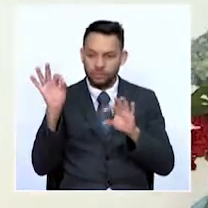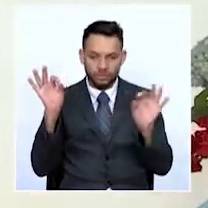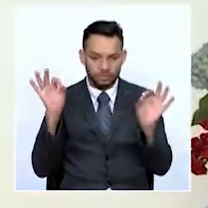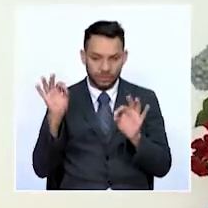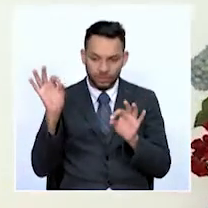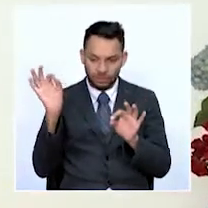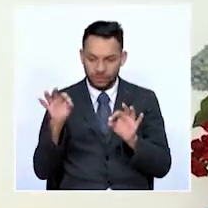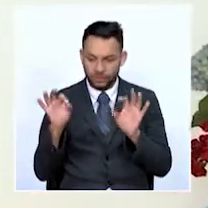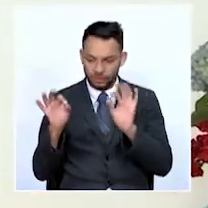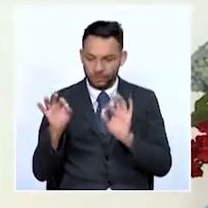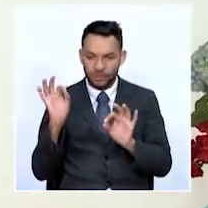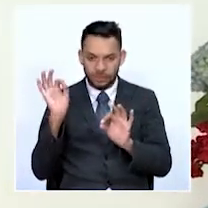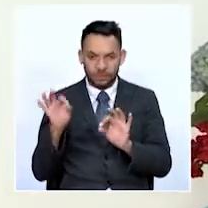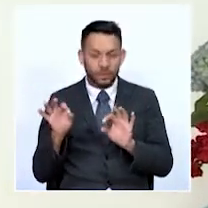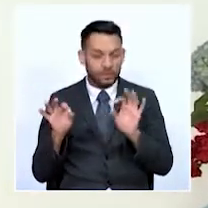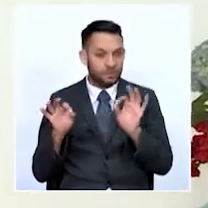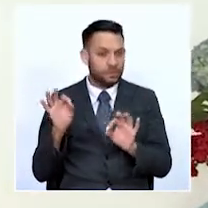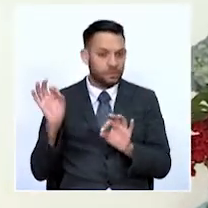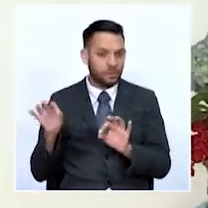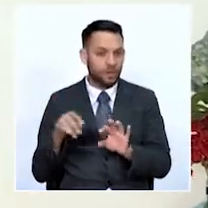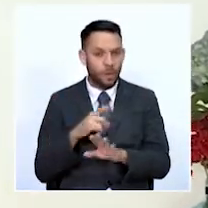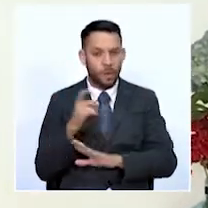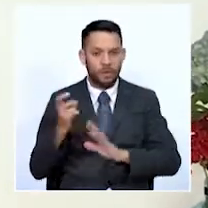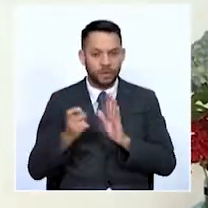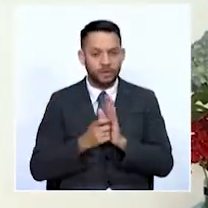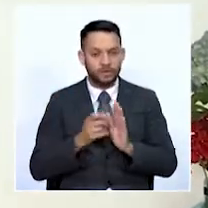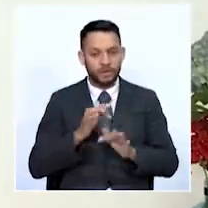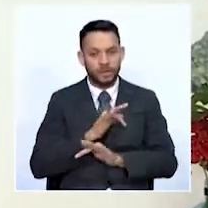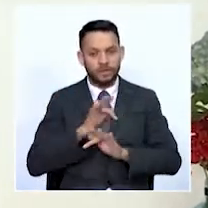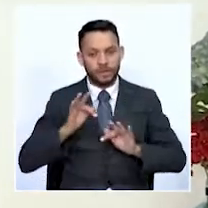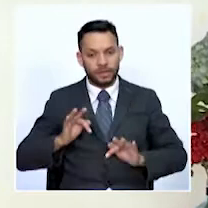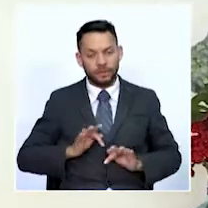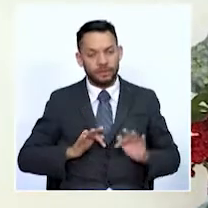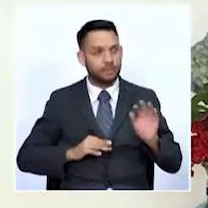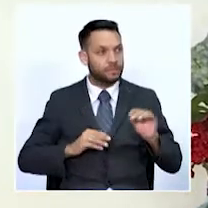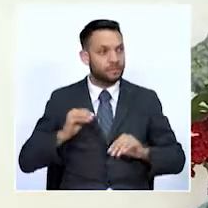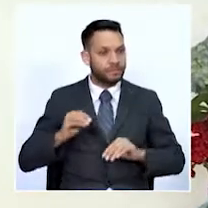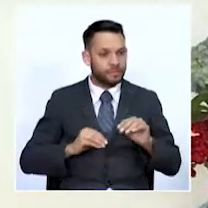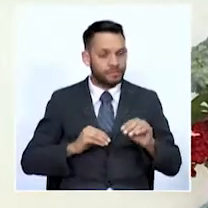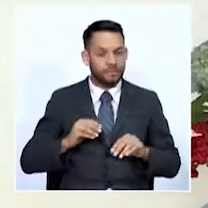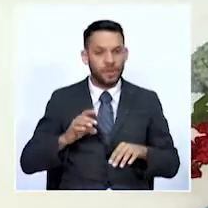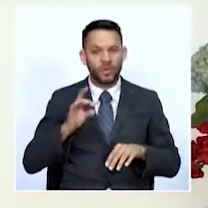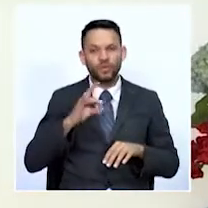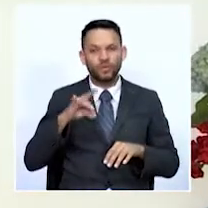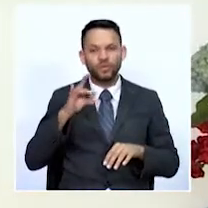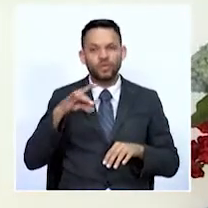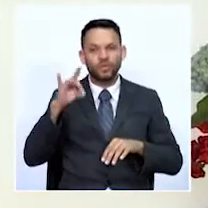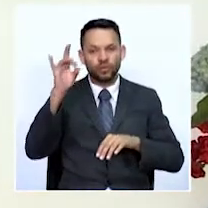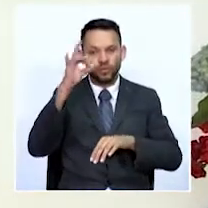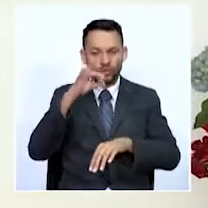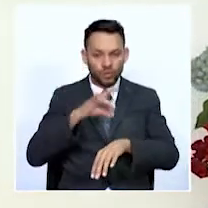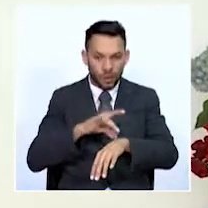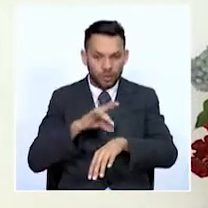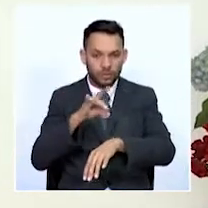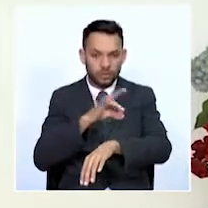llegamos al tejido y le hacemos un tratamiento de terapia neural. La terapia neural no es medicina